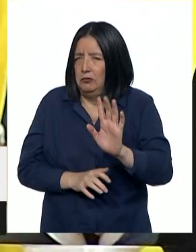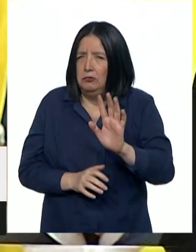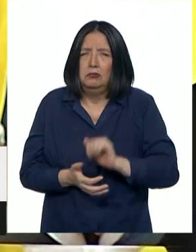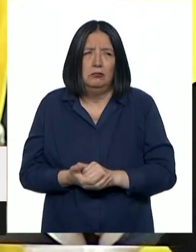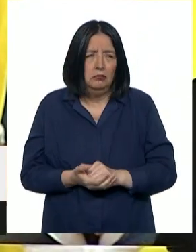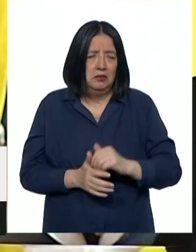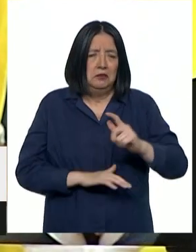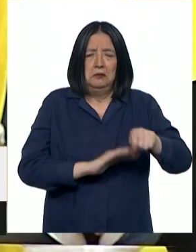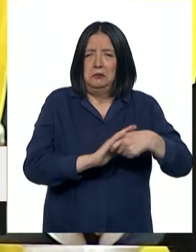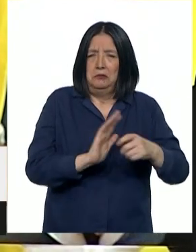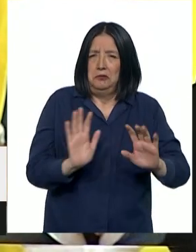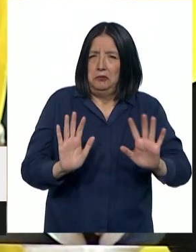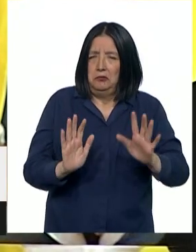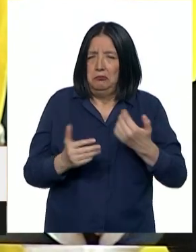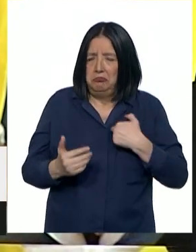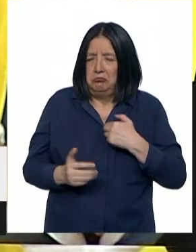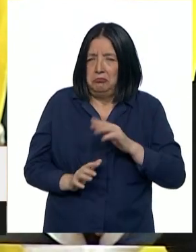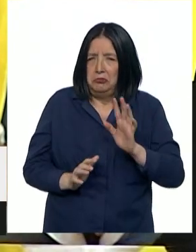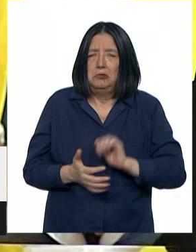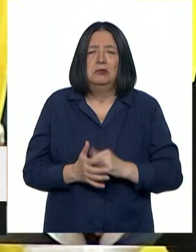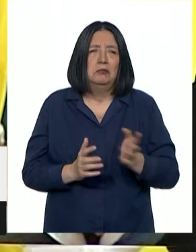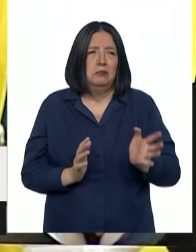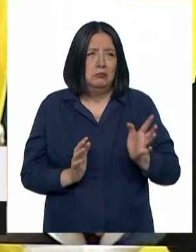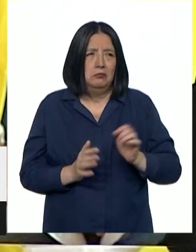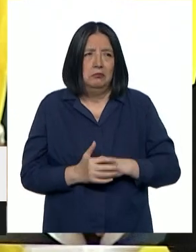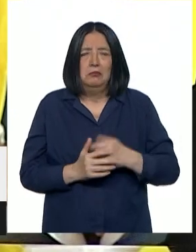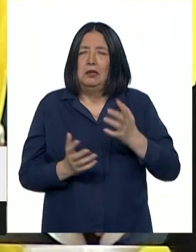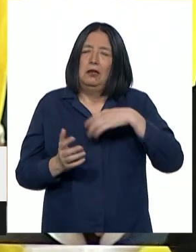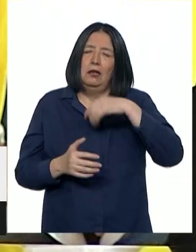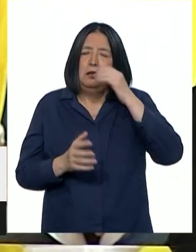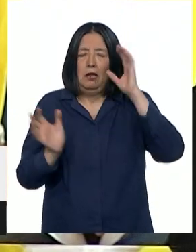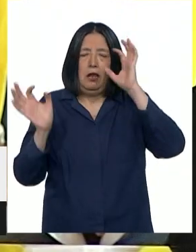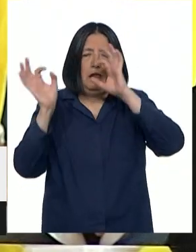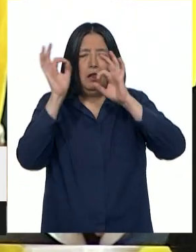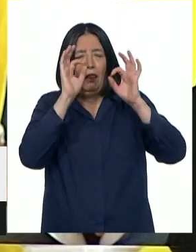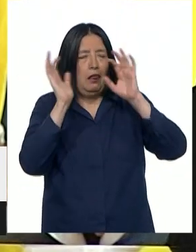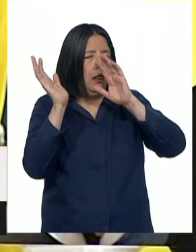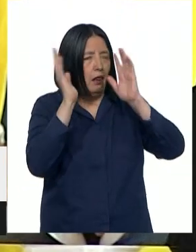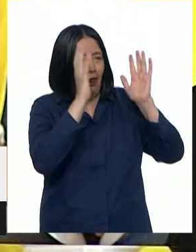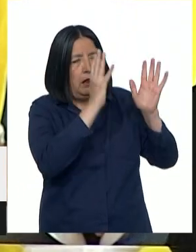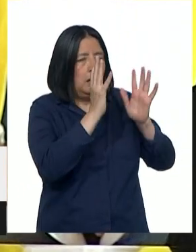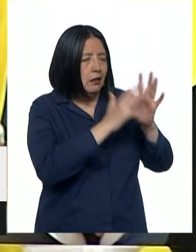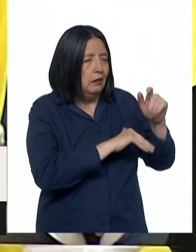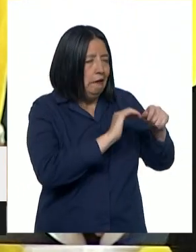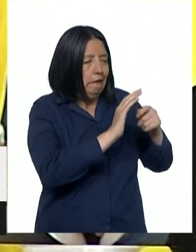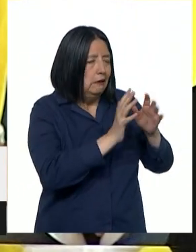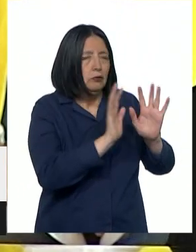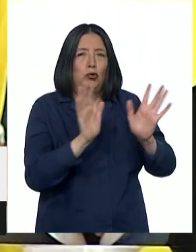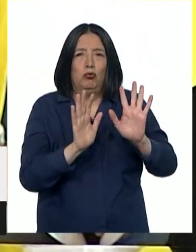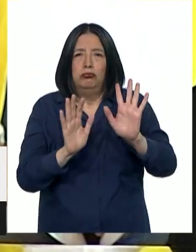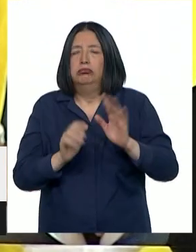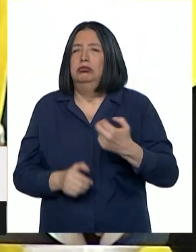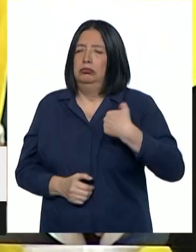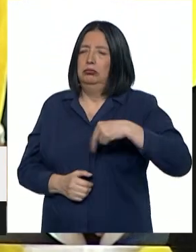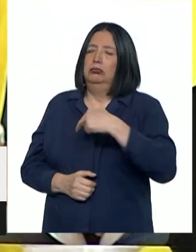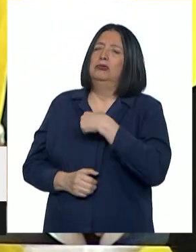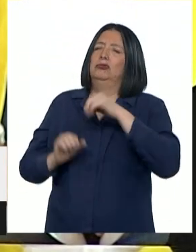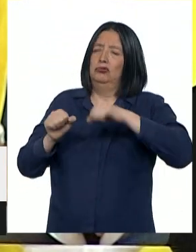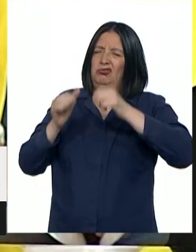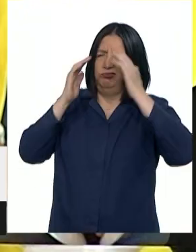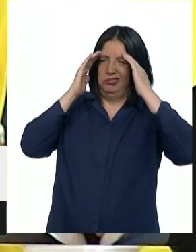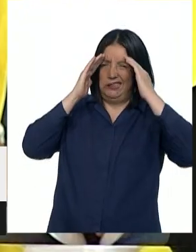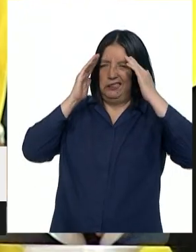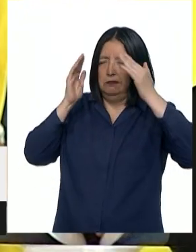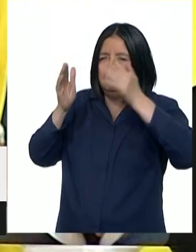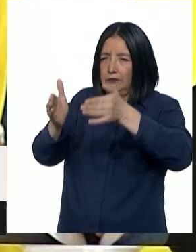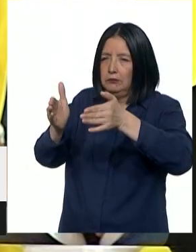de corrupción para distraer nuestra mente y nuestra atención ahí. Nosotros estamos